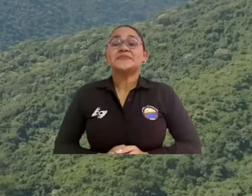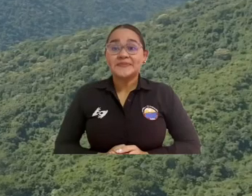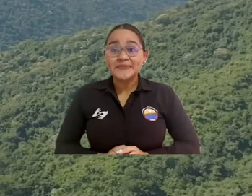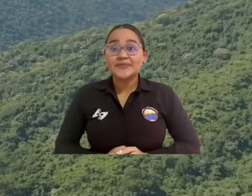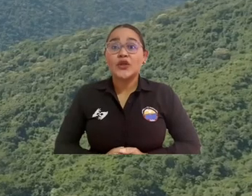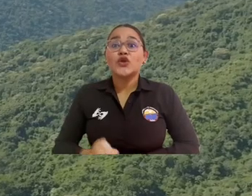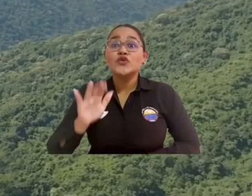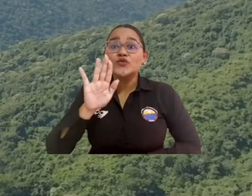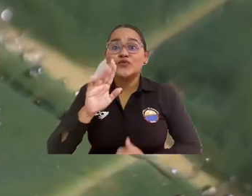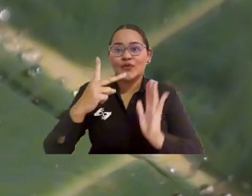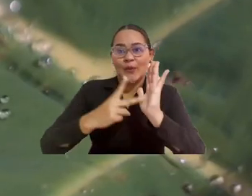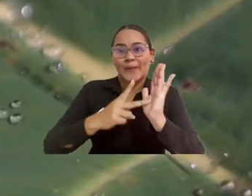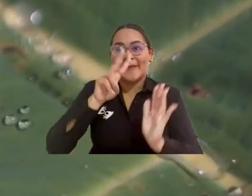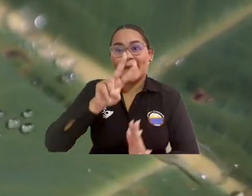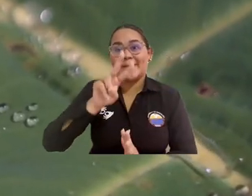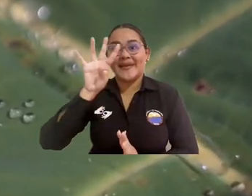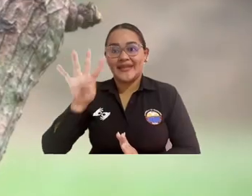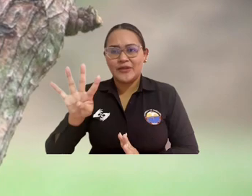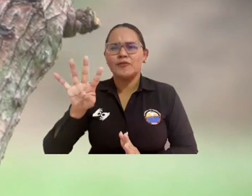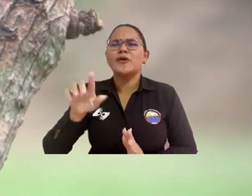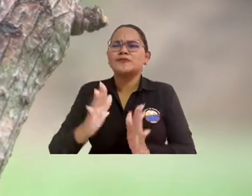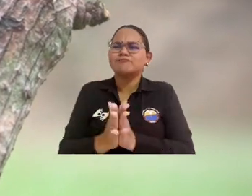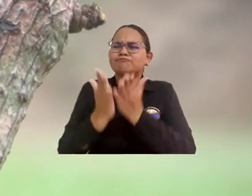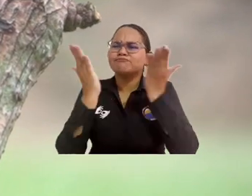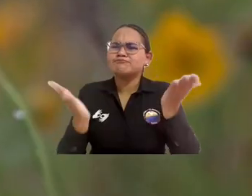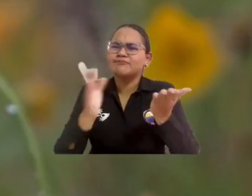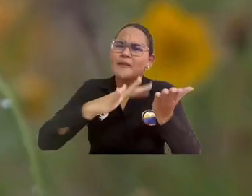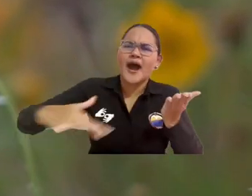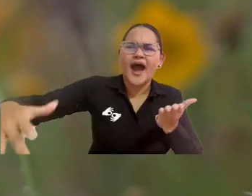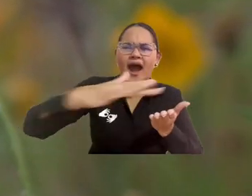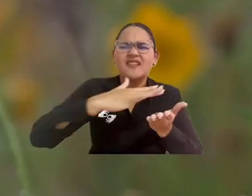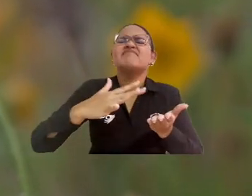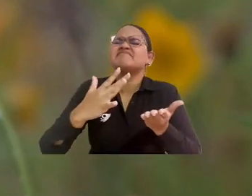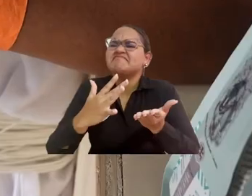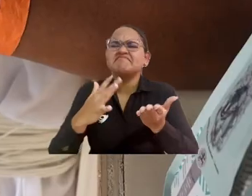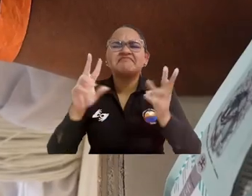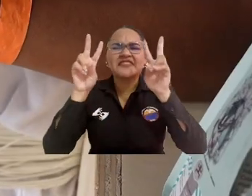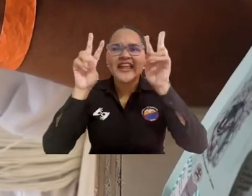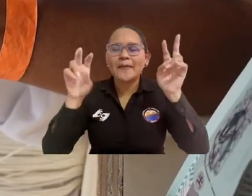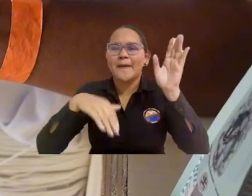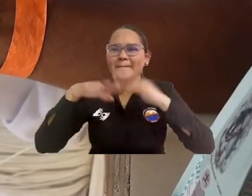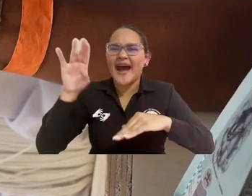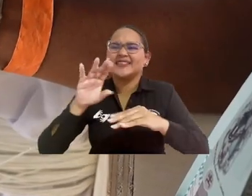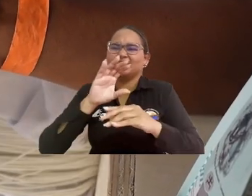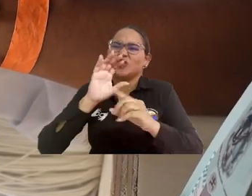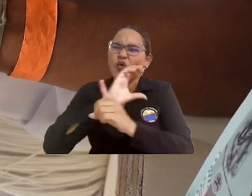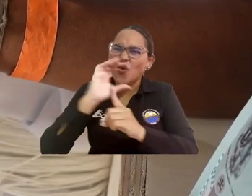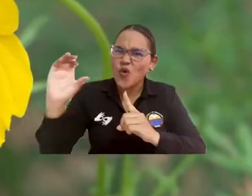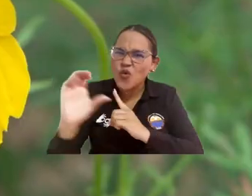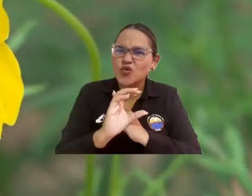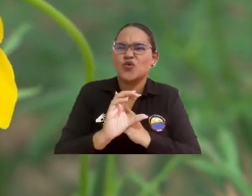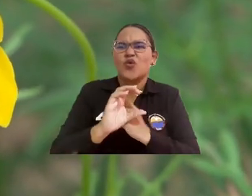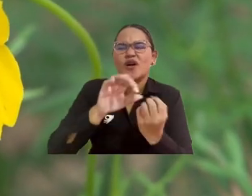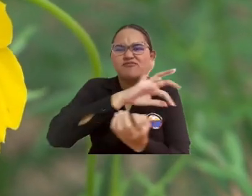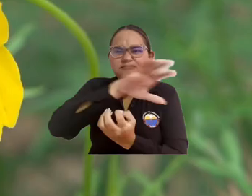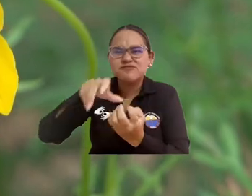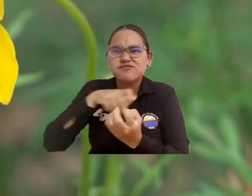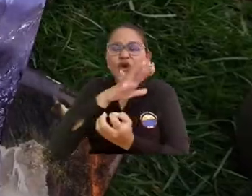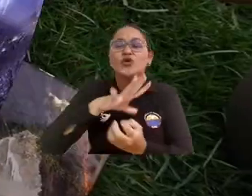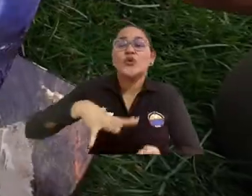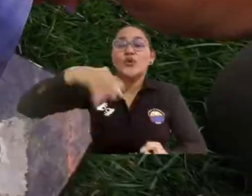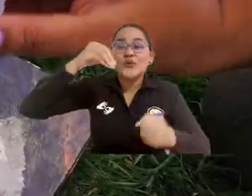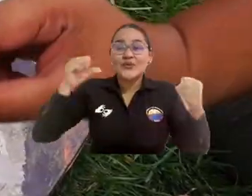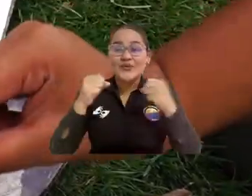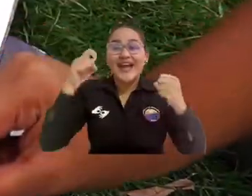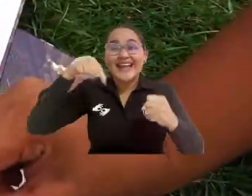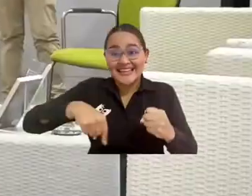En esta versión 2024, la FILSMAR buscará destacar la riqueza cultural y ecológica de la Sierra Nevada de Santa Marta. A